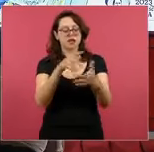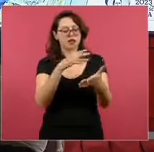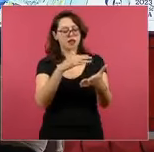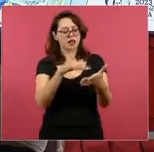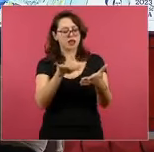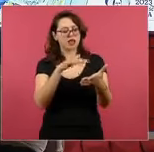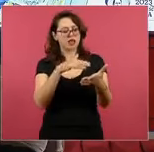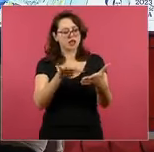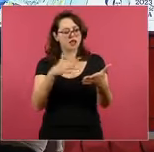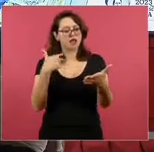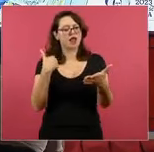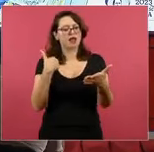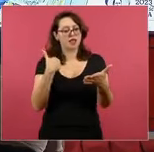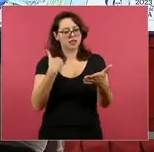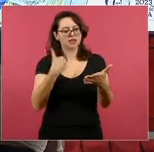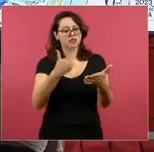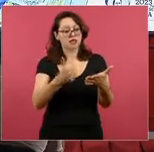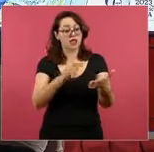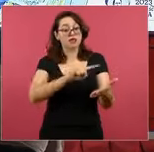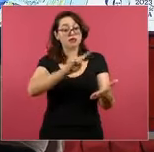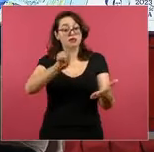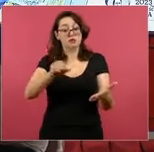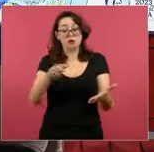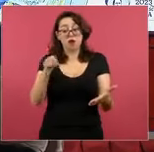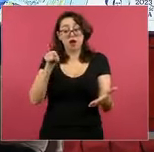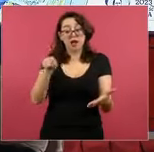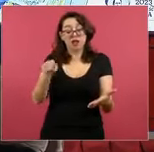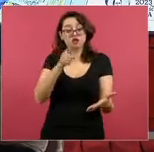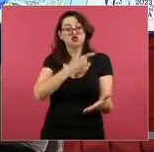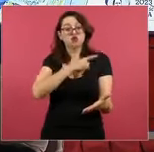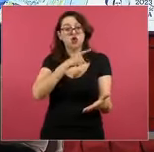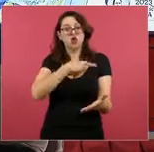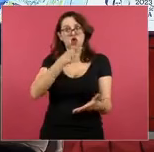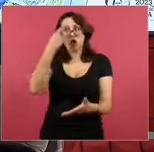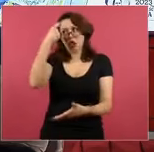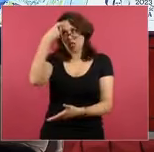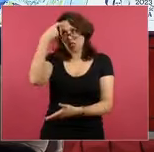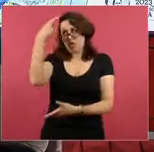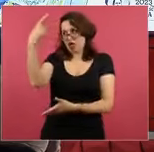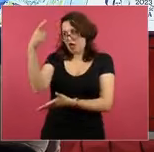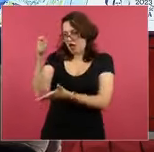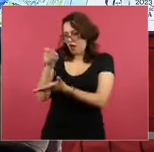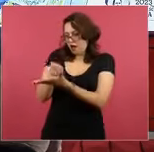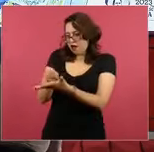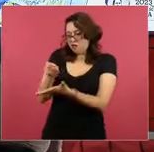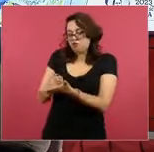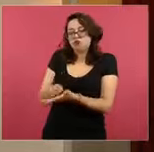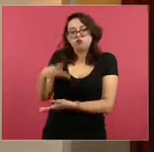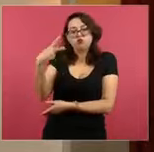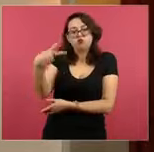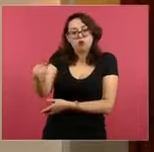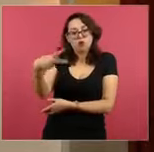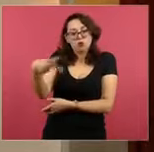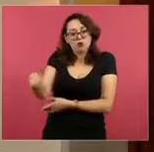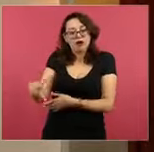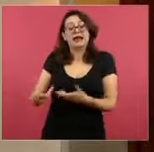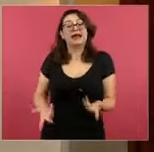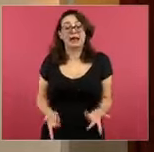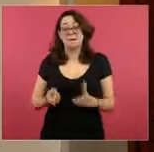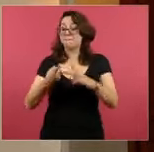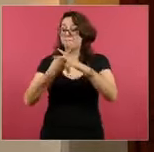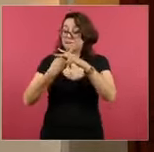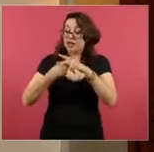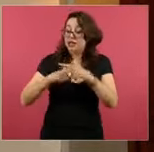actividad social, que el niño desde el primer grado de primaria llega a la escuela y es capaz de desarrollar ciertas habilidades,